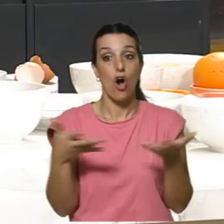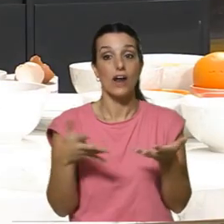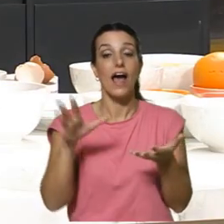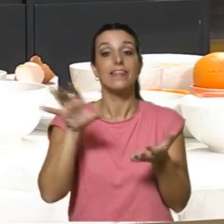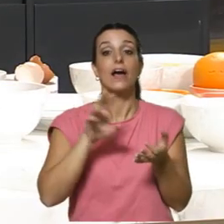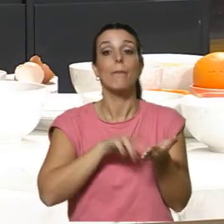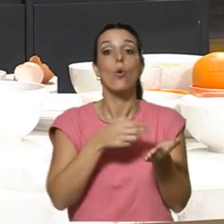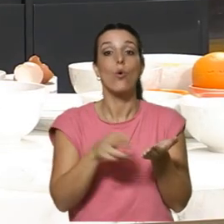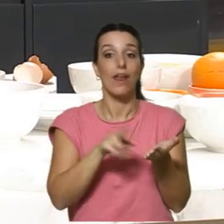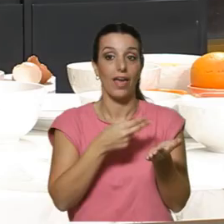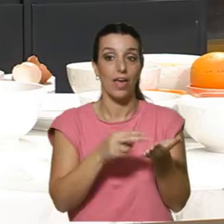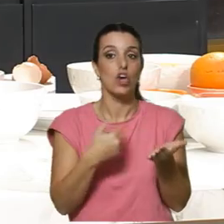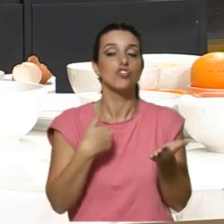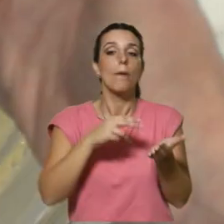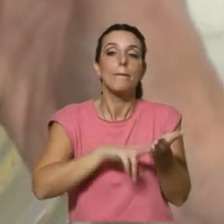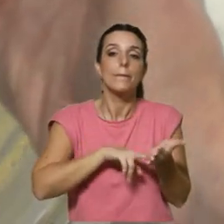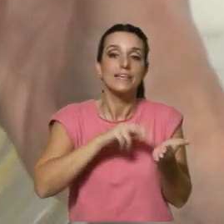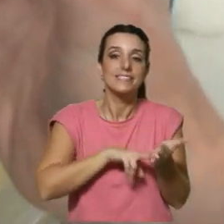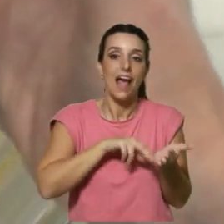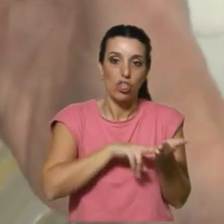puré. ¿Ves? Que yo lo tengo bien pisadito.